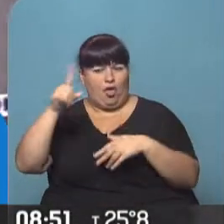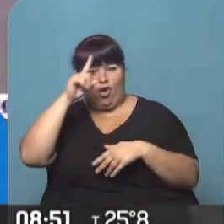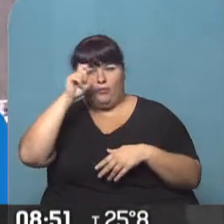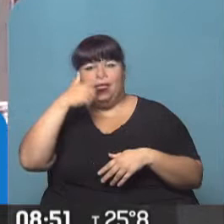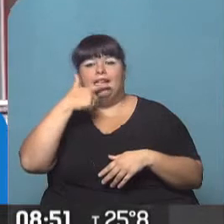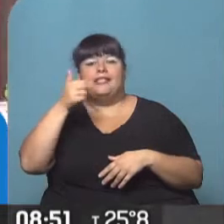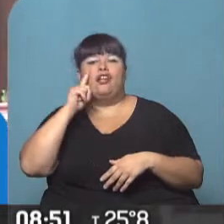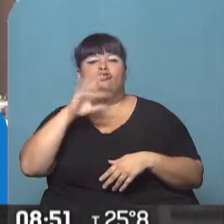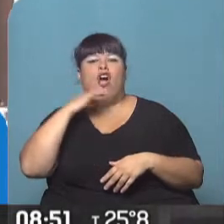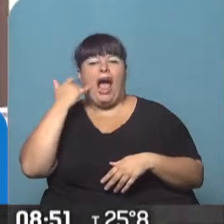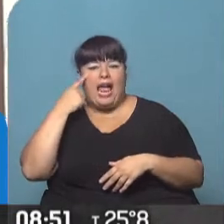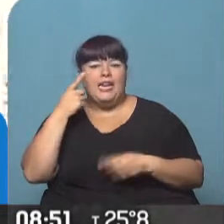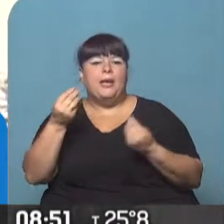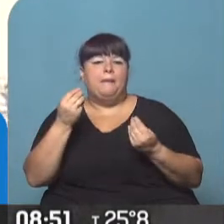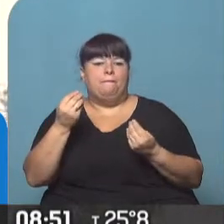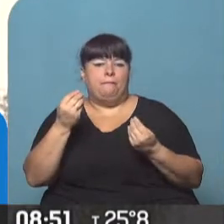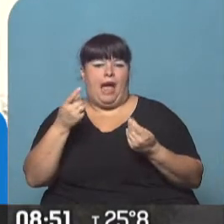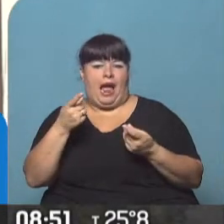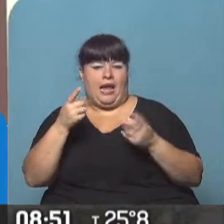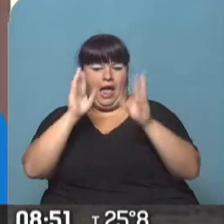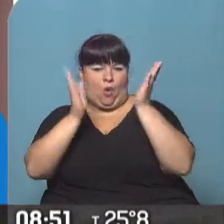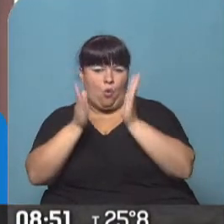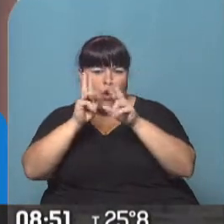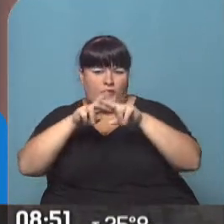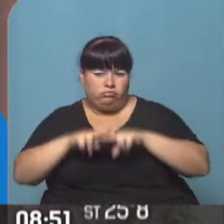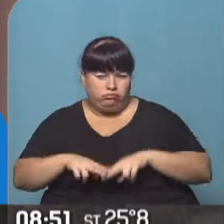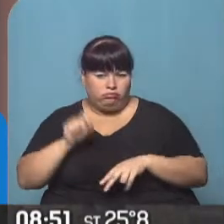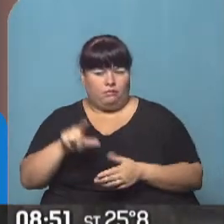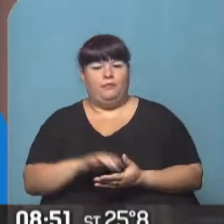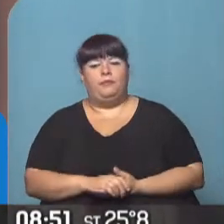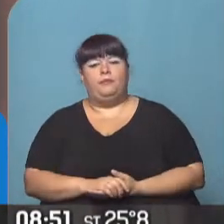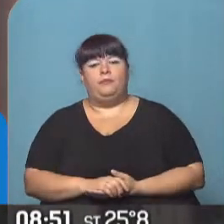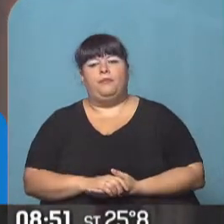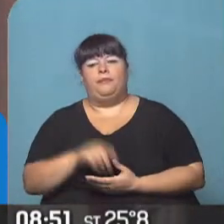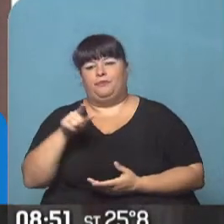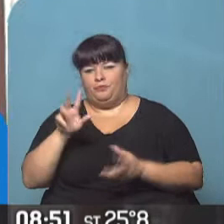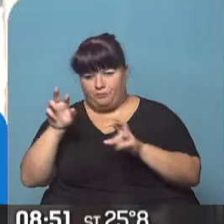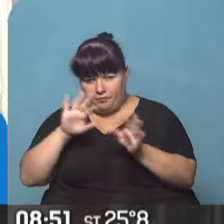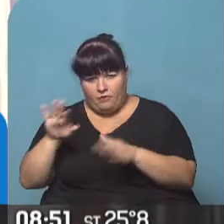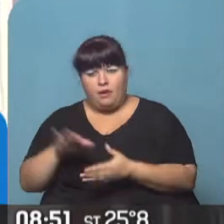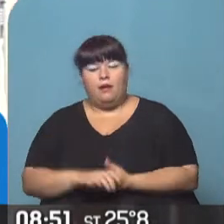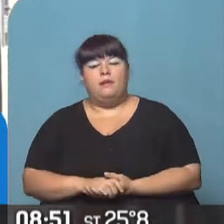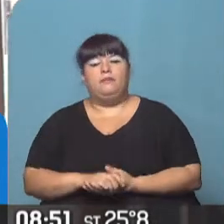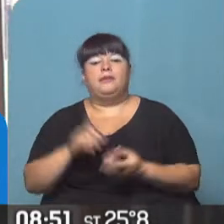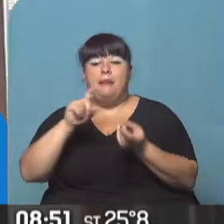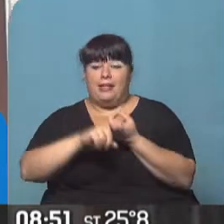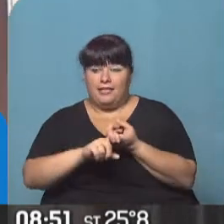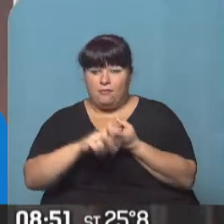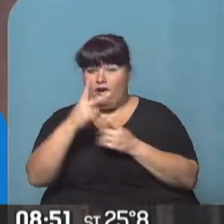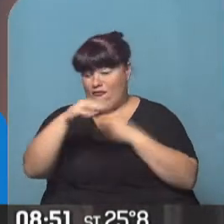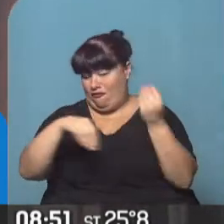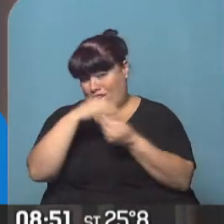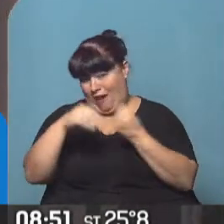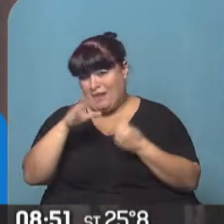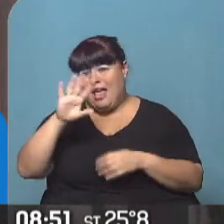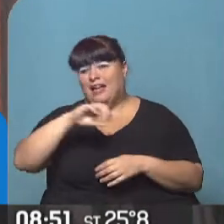Santo Gianni para realizarles las curaciones pertinentes, las del caso. El matrimonio, la familia,